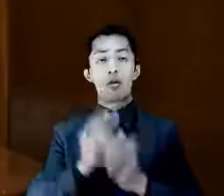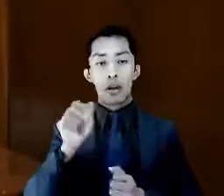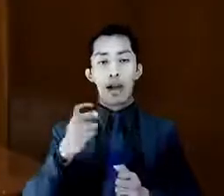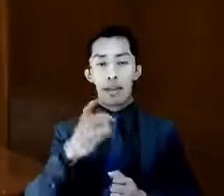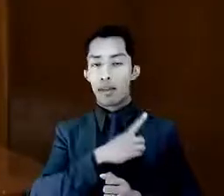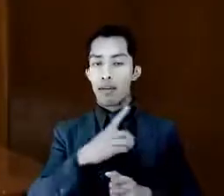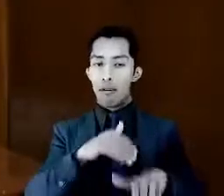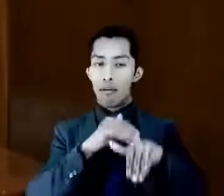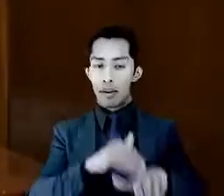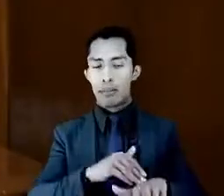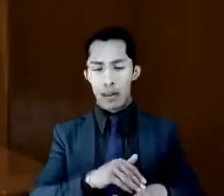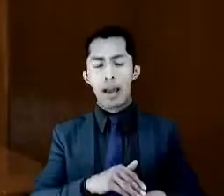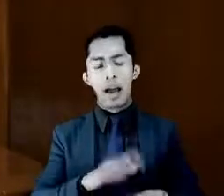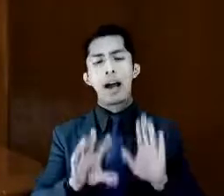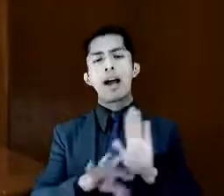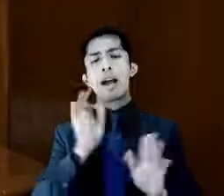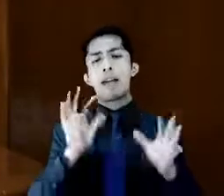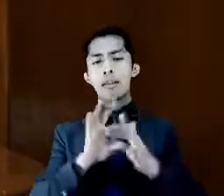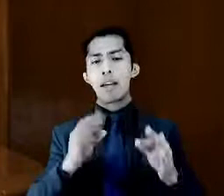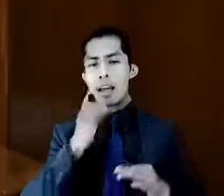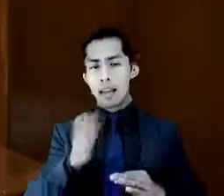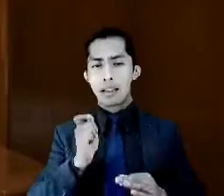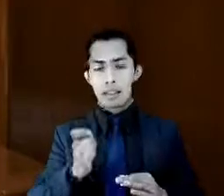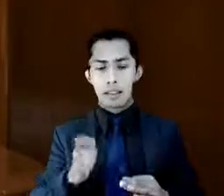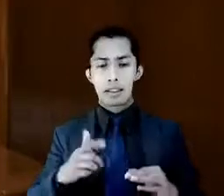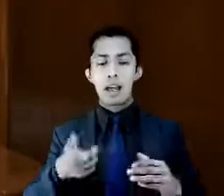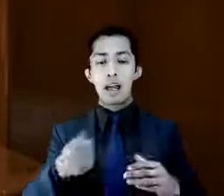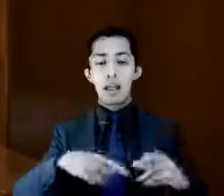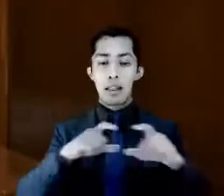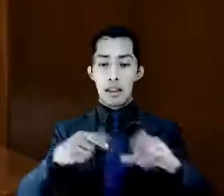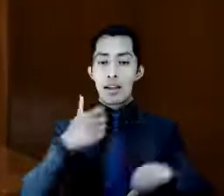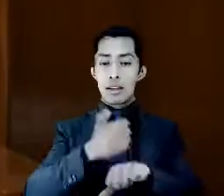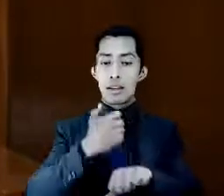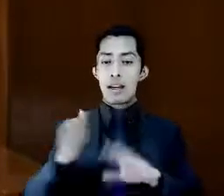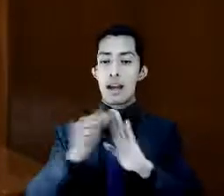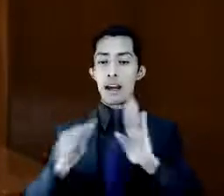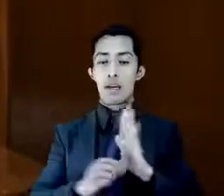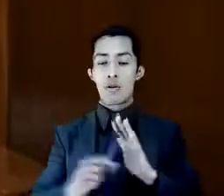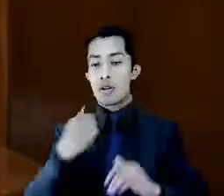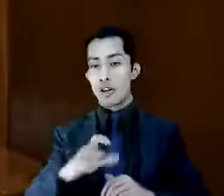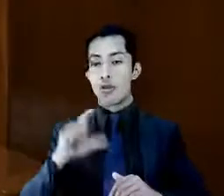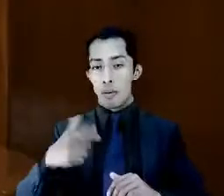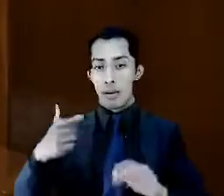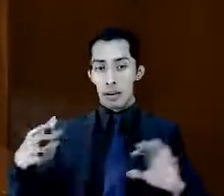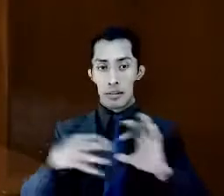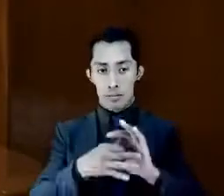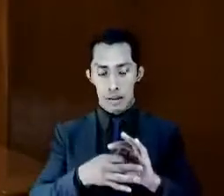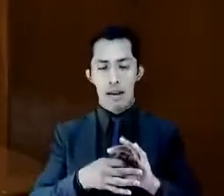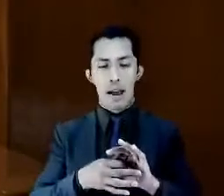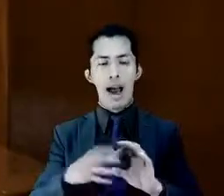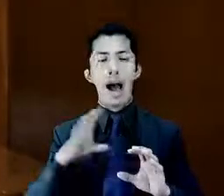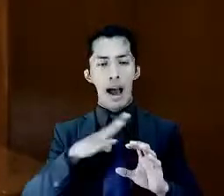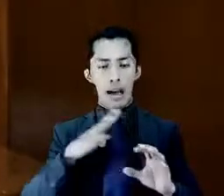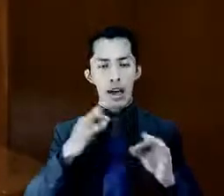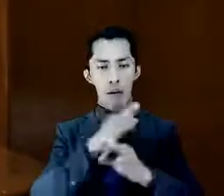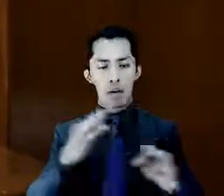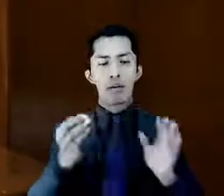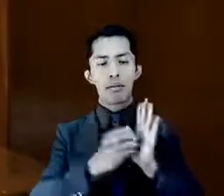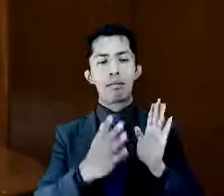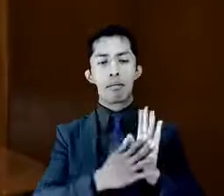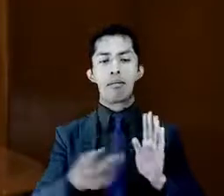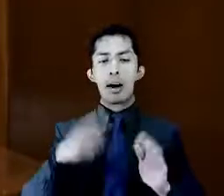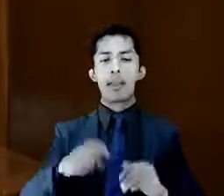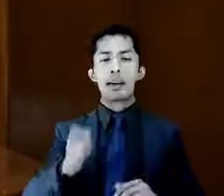constitucional. Cabe destacar que dentro de la fracción sexta del artículo 127 de aquel decreto se estableció